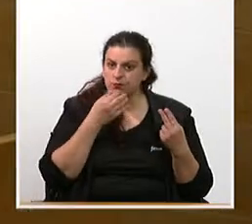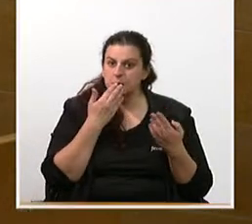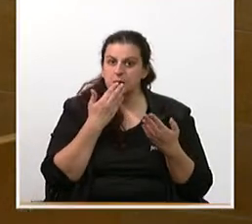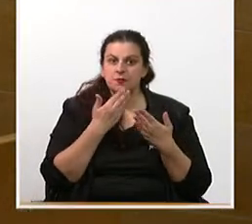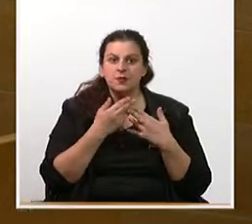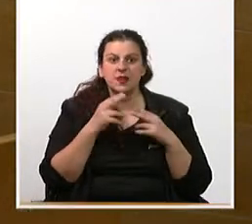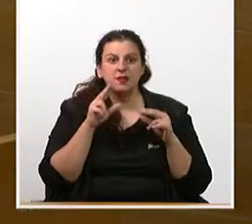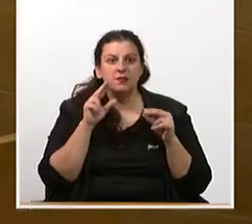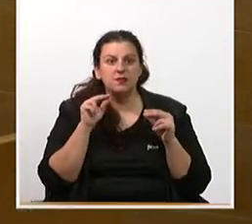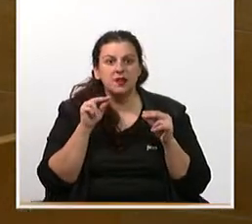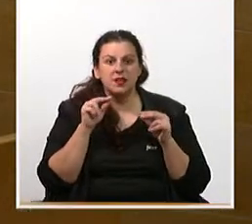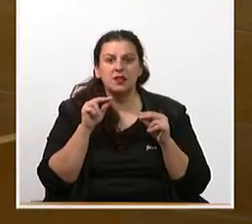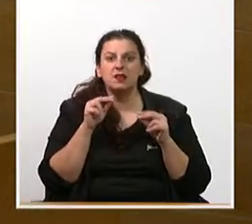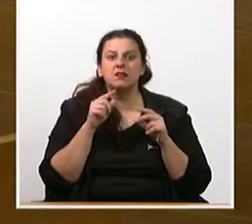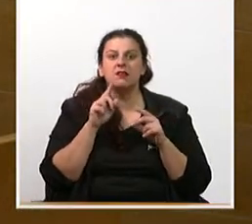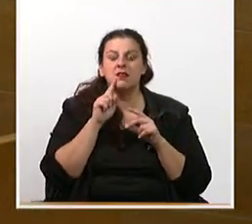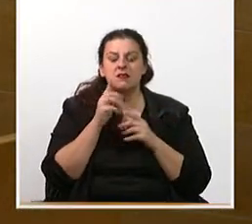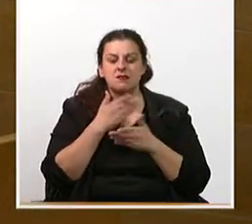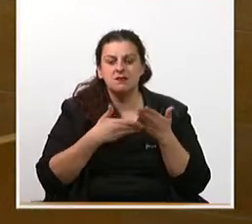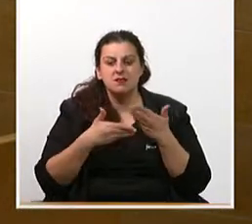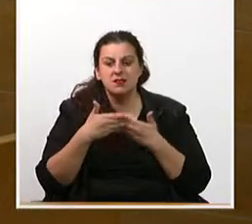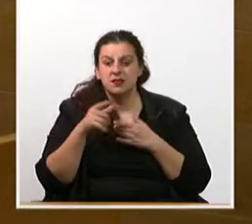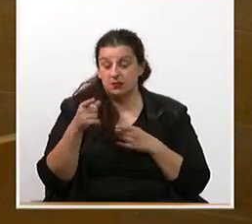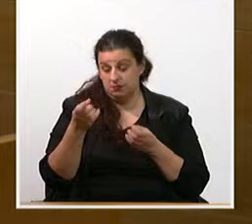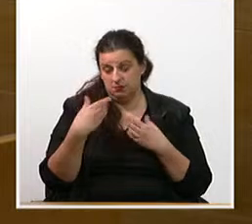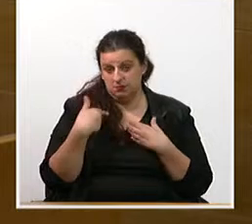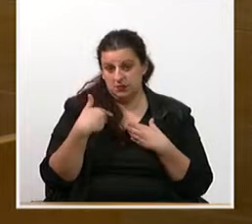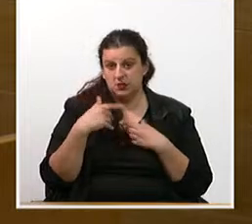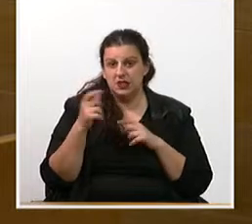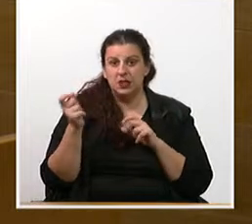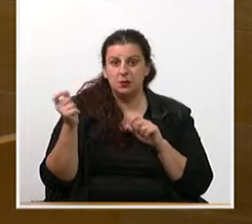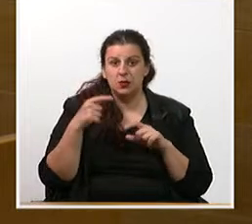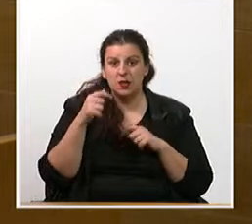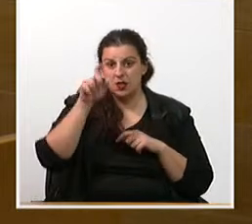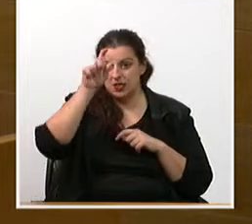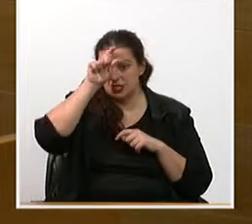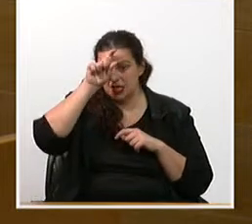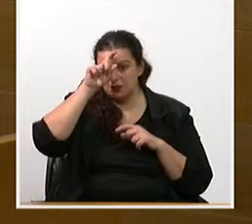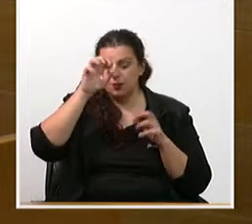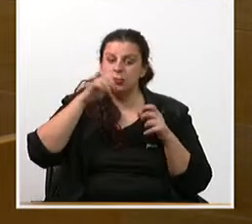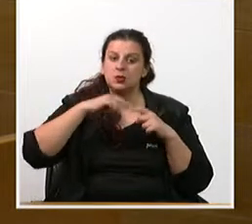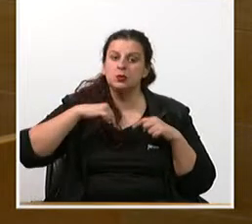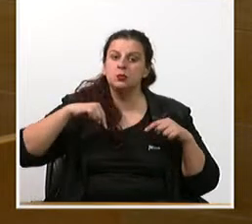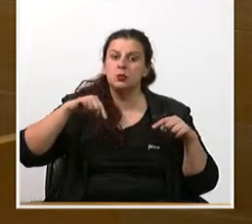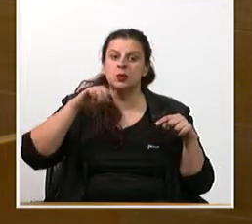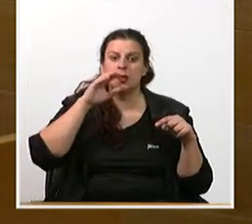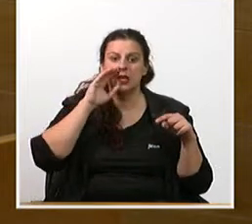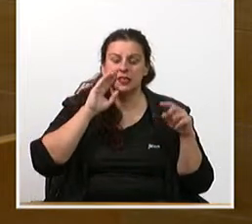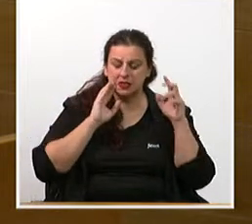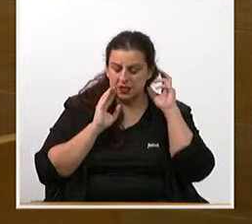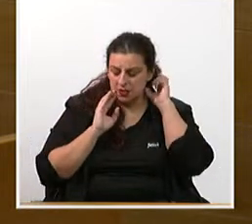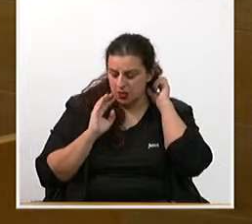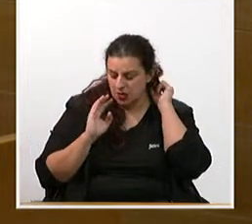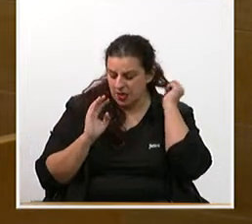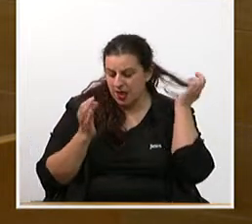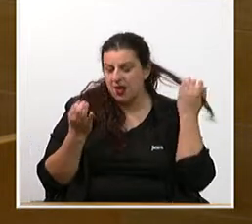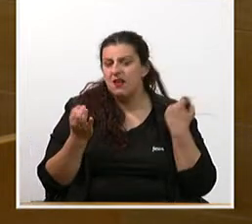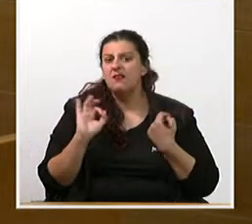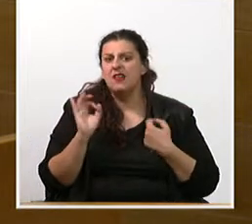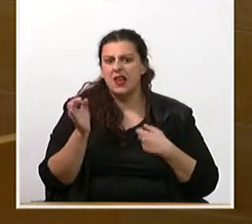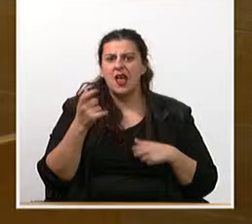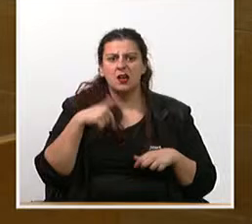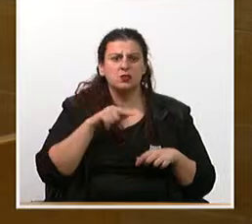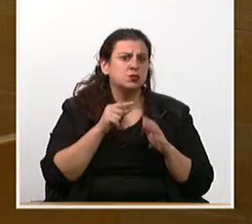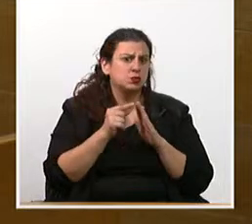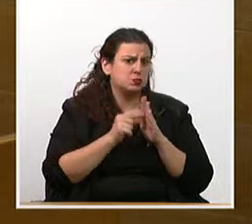bonificaciones lo que usted me ha comentado las las importaciones de Egipto en el puerto de Castellón Aunque por supuesto estamos a favor de esta medida y